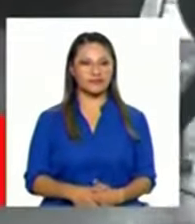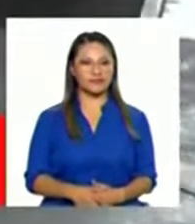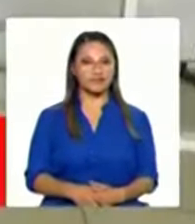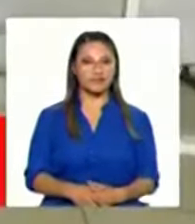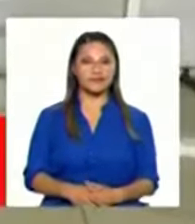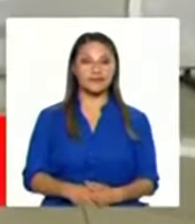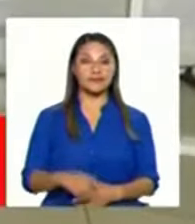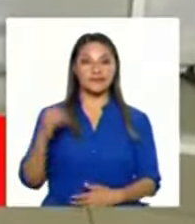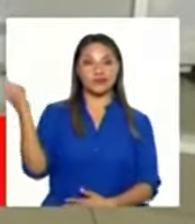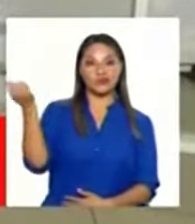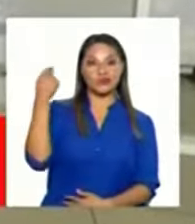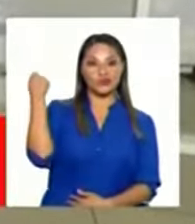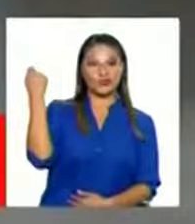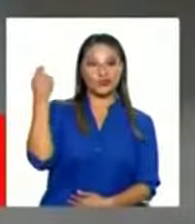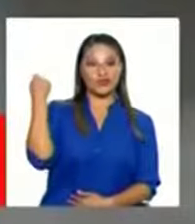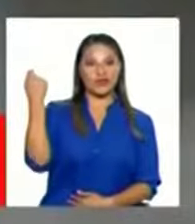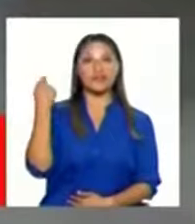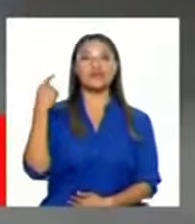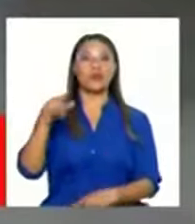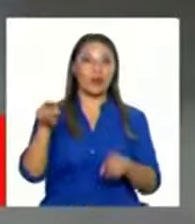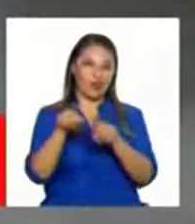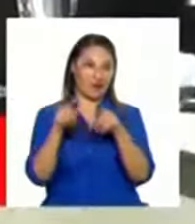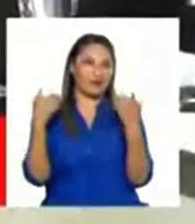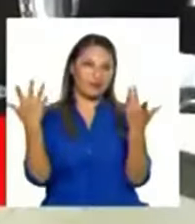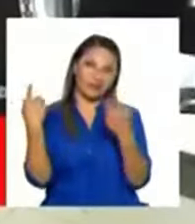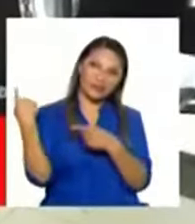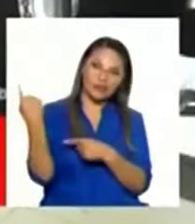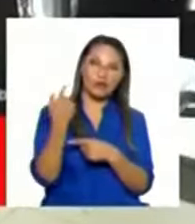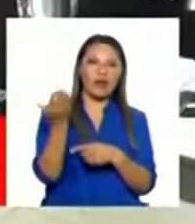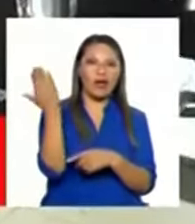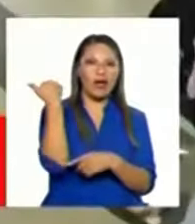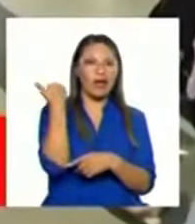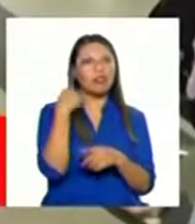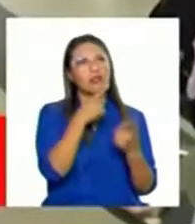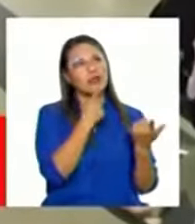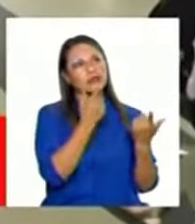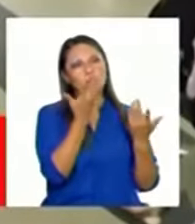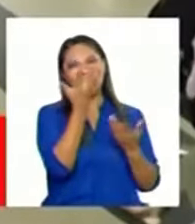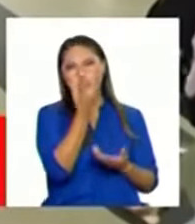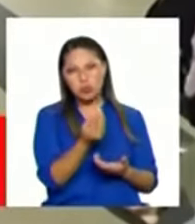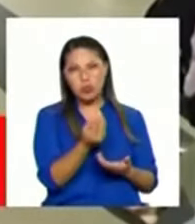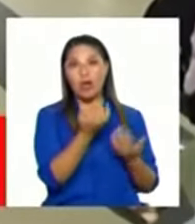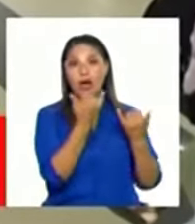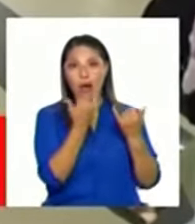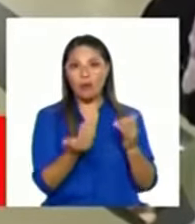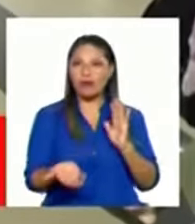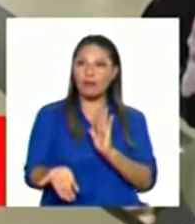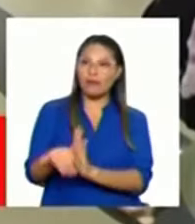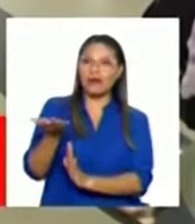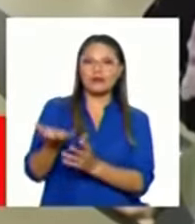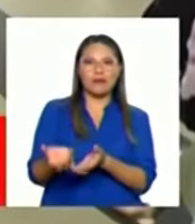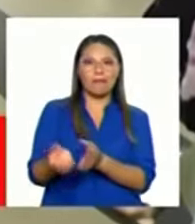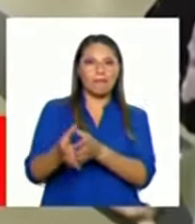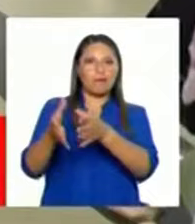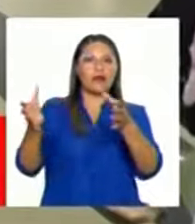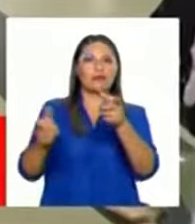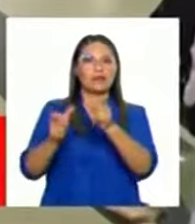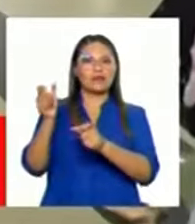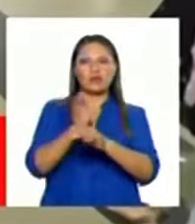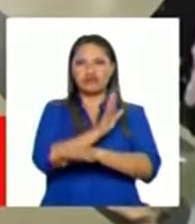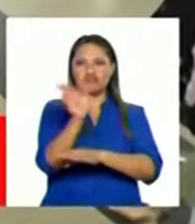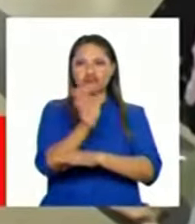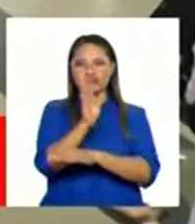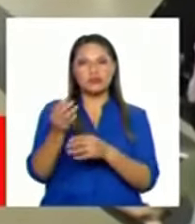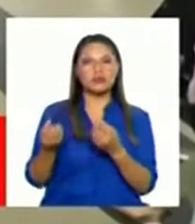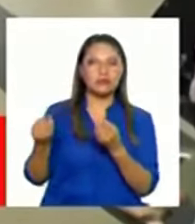En Trujillo se registra una mayor visita con respecto al año pasado. A nivel de buses, se podría estimar unos 40